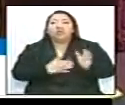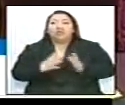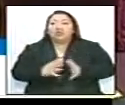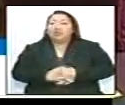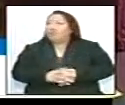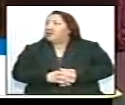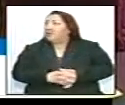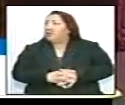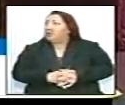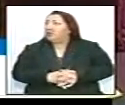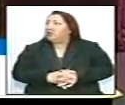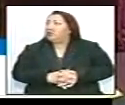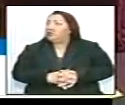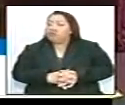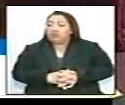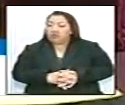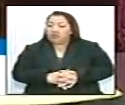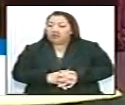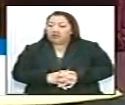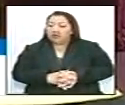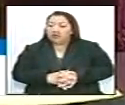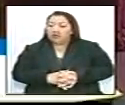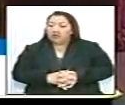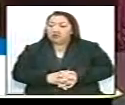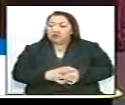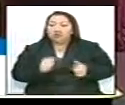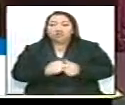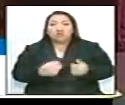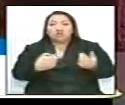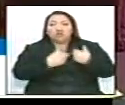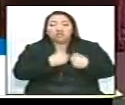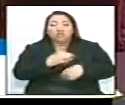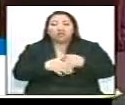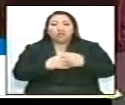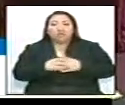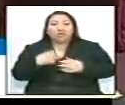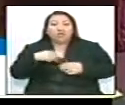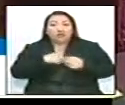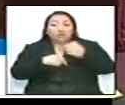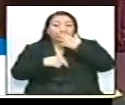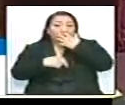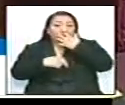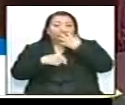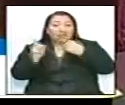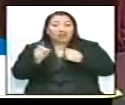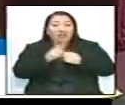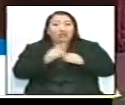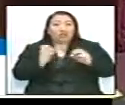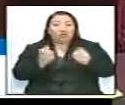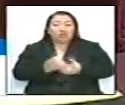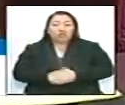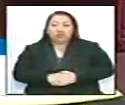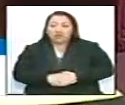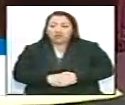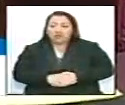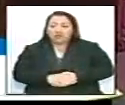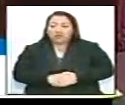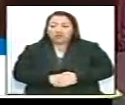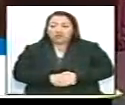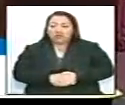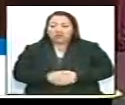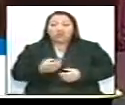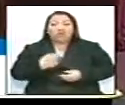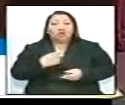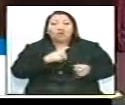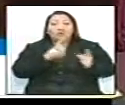Pero decisión constitucional y bajo responsabilidad es nuestra, de acá del Congreso. Y quisiera también